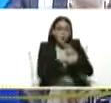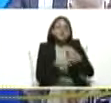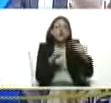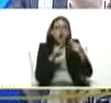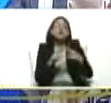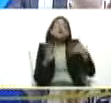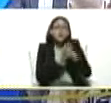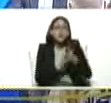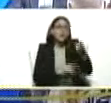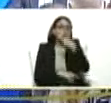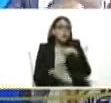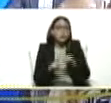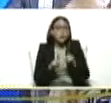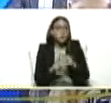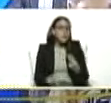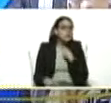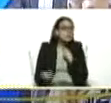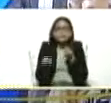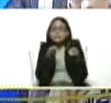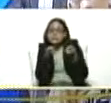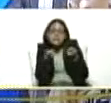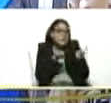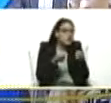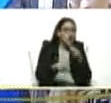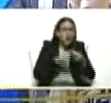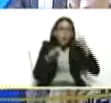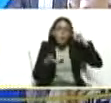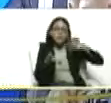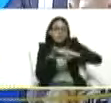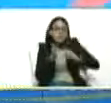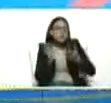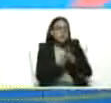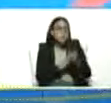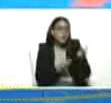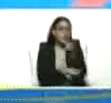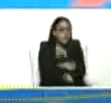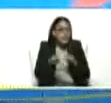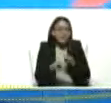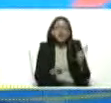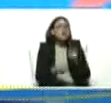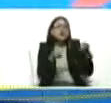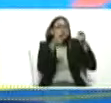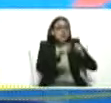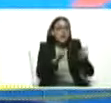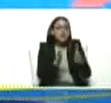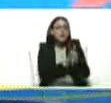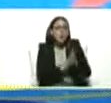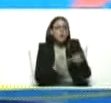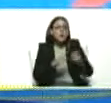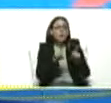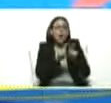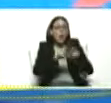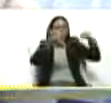para que en Venezuela no se cerrara ni una escuela, ni un liceo, ni una universidad, para que se mantuvieran